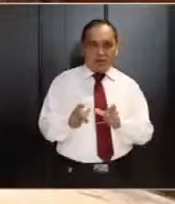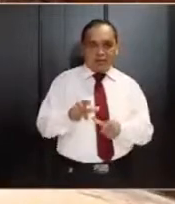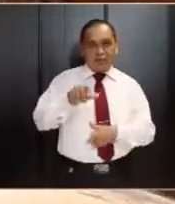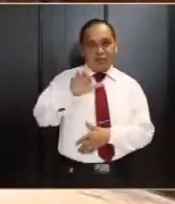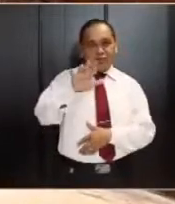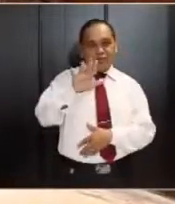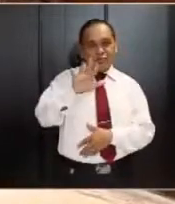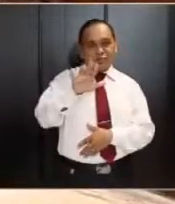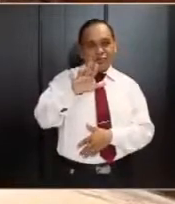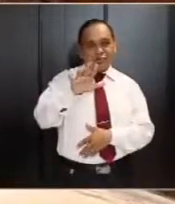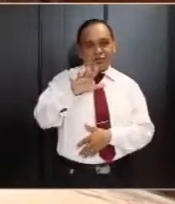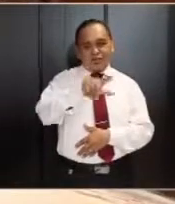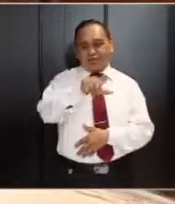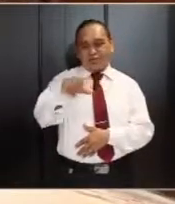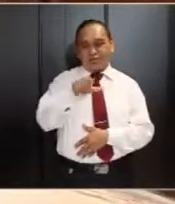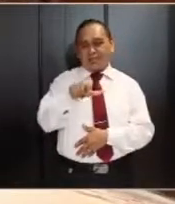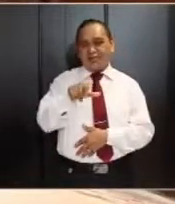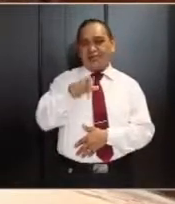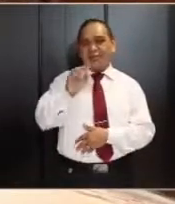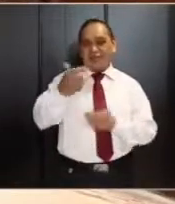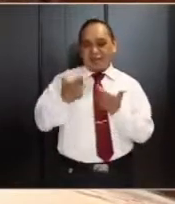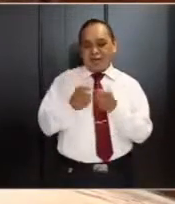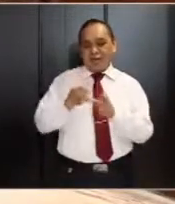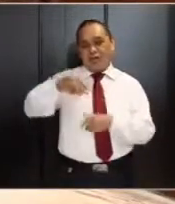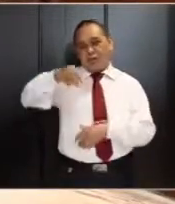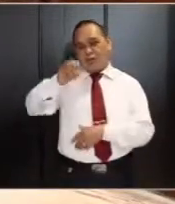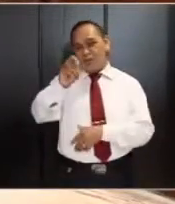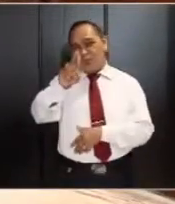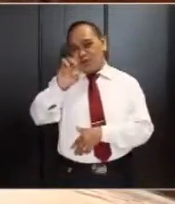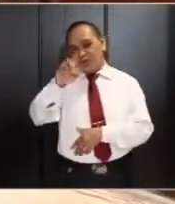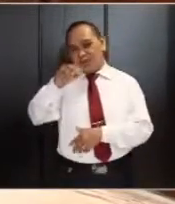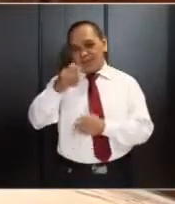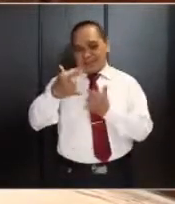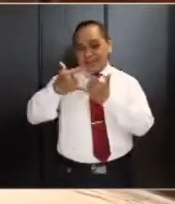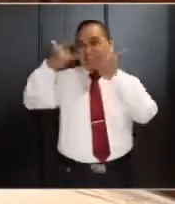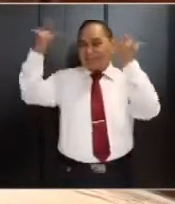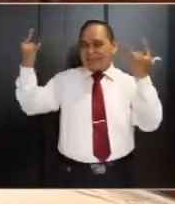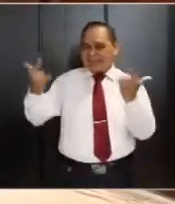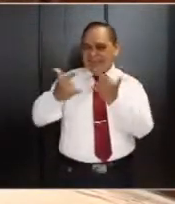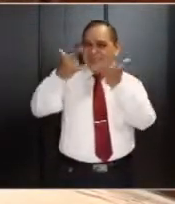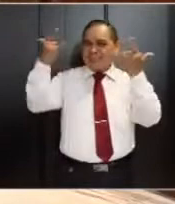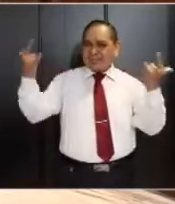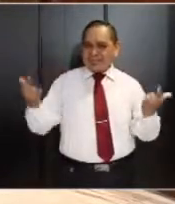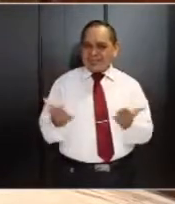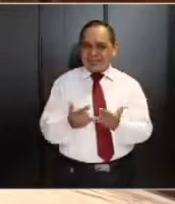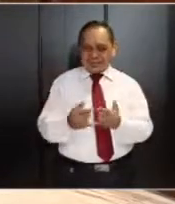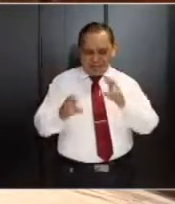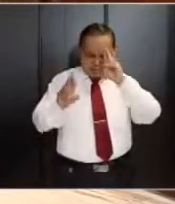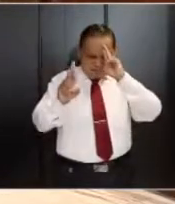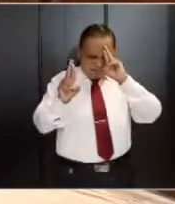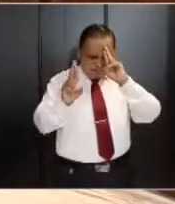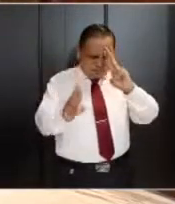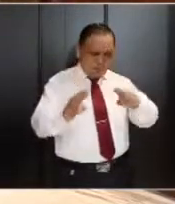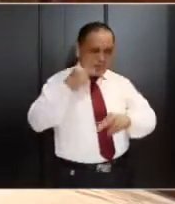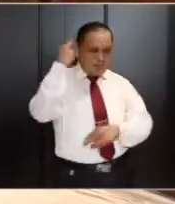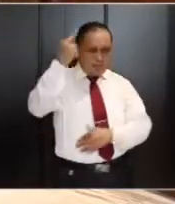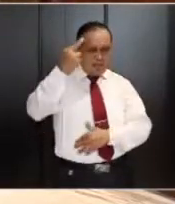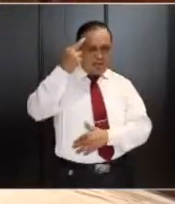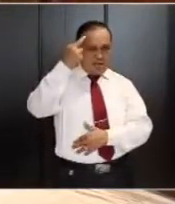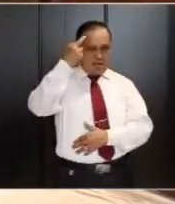no sé quién es peor de los peores. Moreira tiene una larga historia de realeza, de